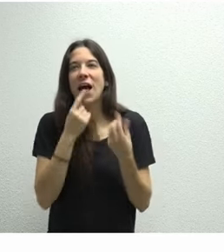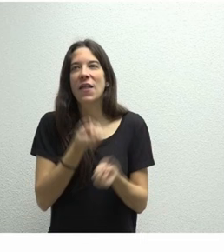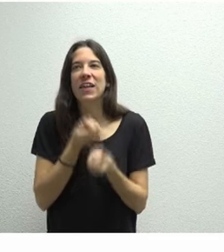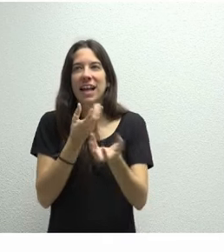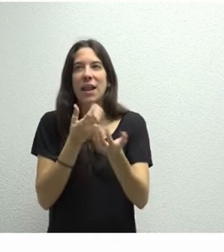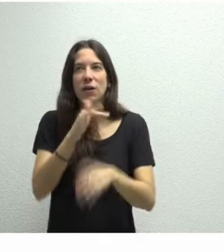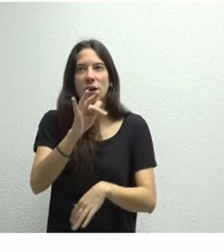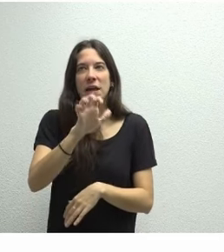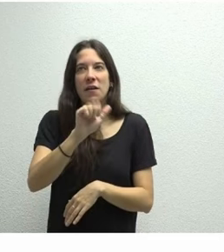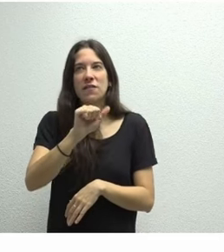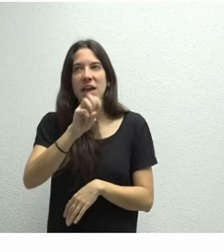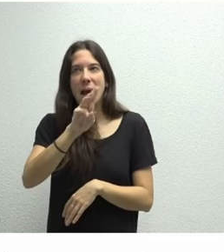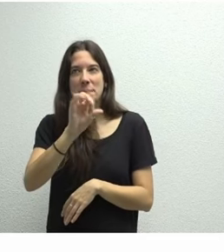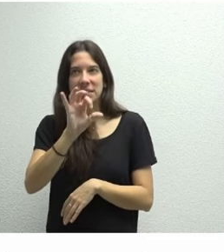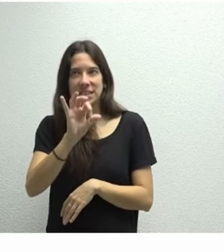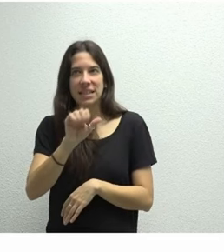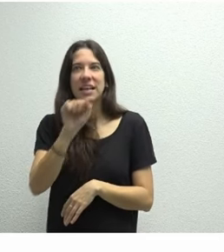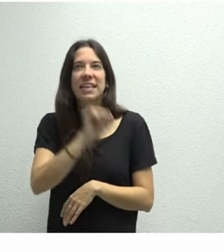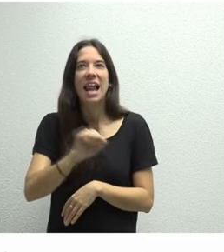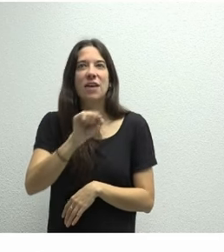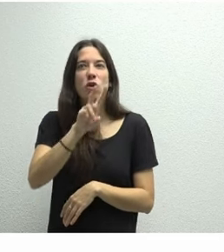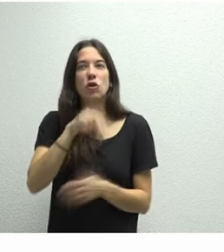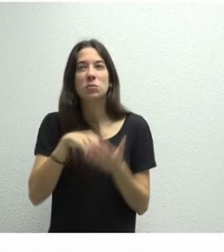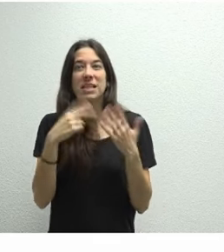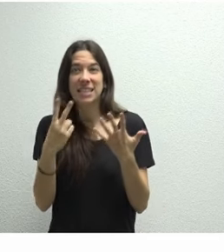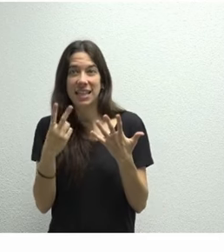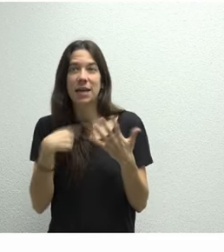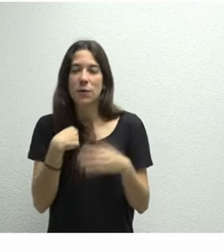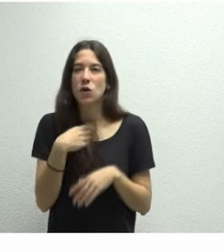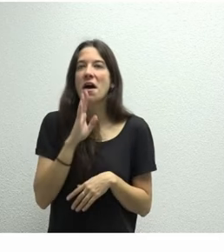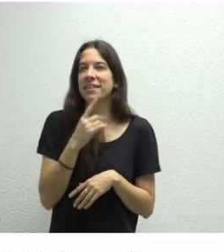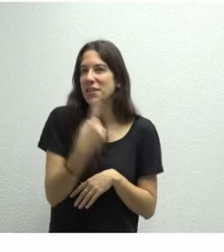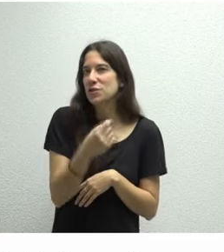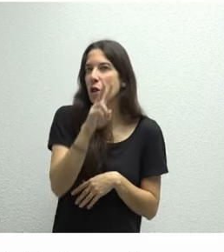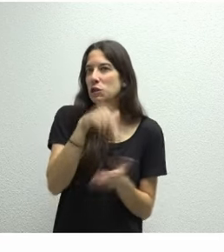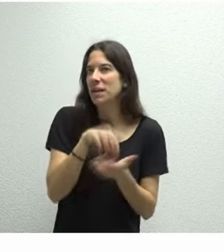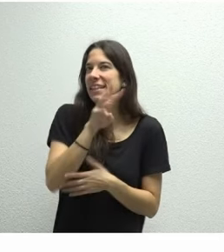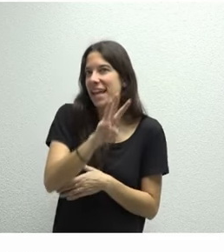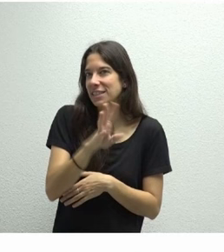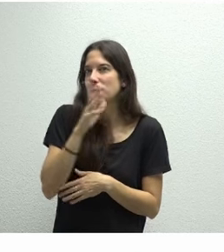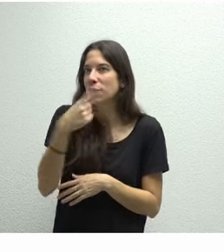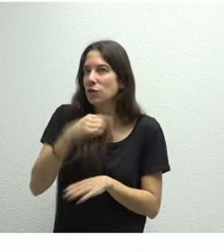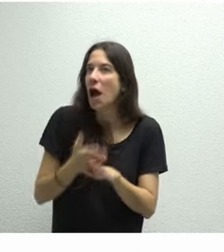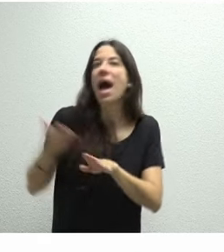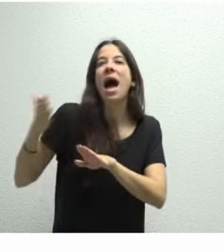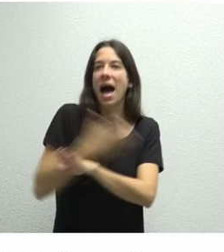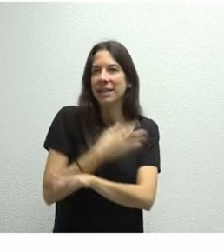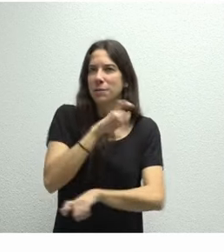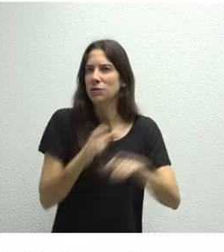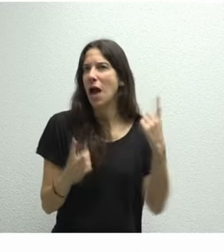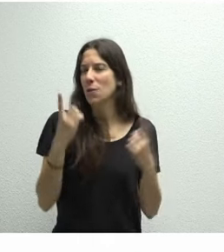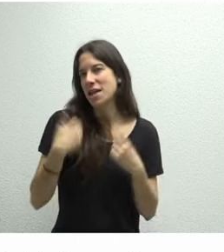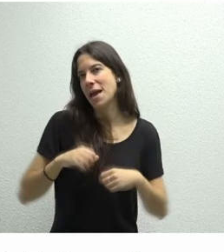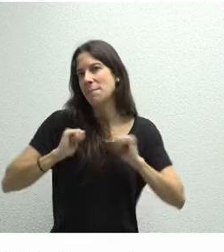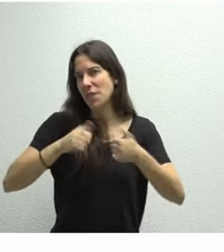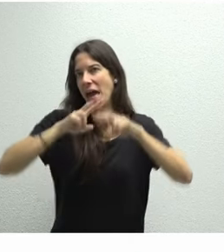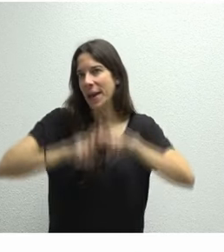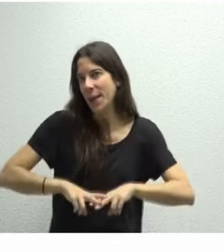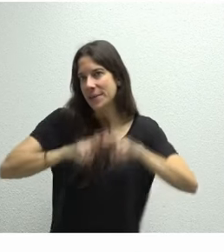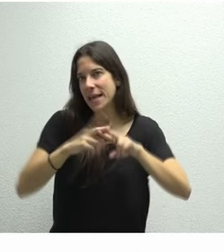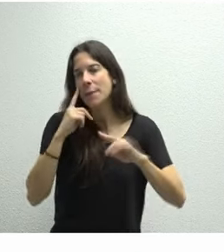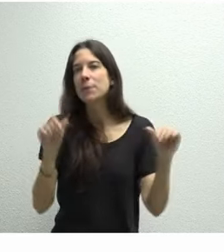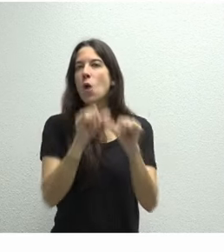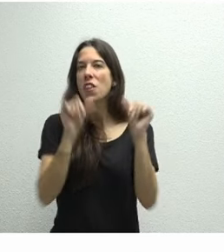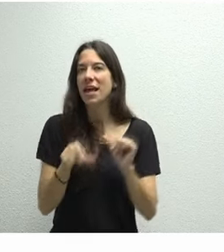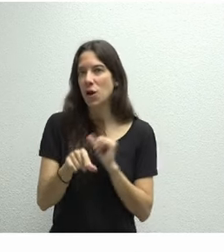del año 2007 y yo lo he puesto en el 2003 porque mucho antes ya habíamos empezado algunos Pues a revisar Este modelo